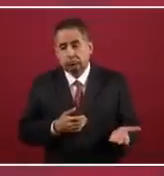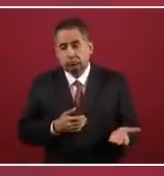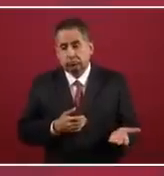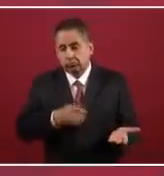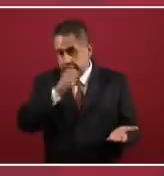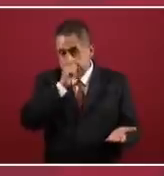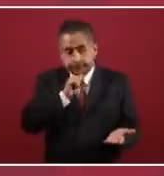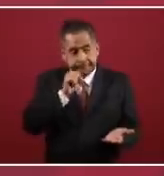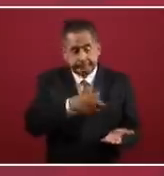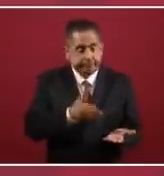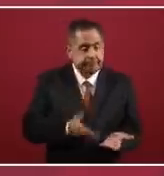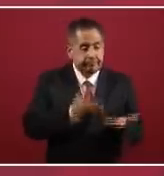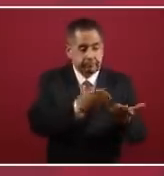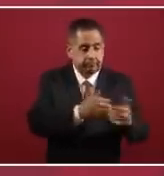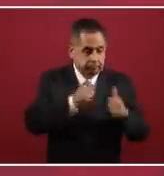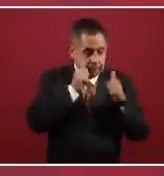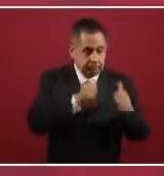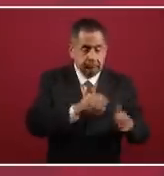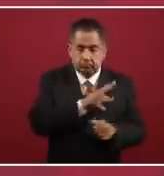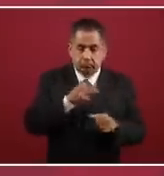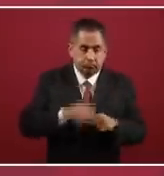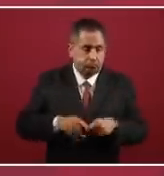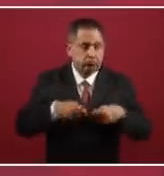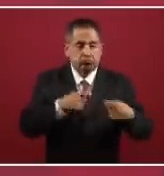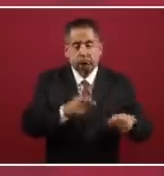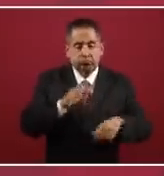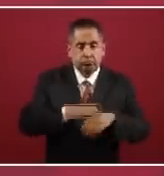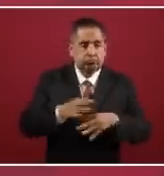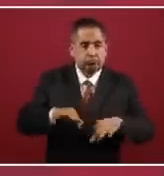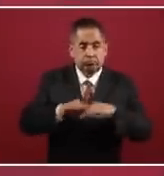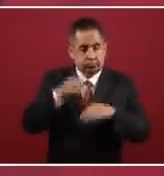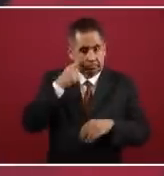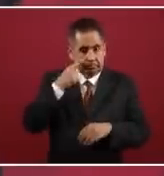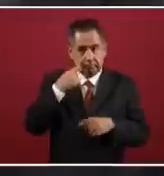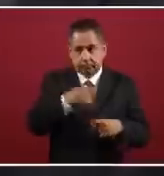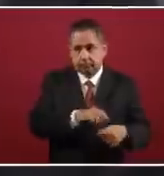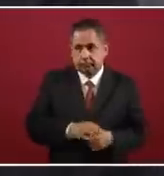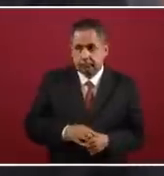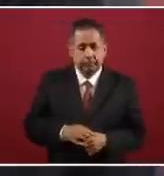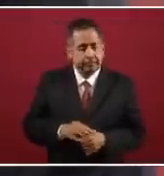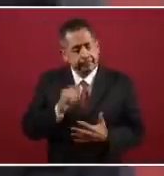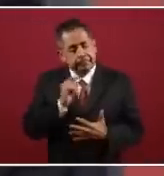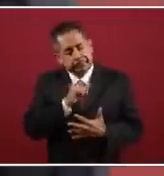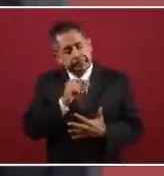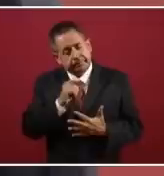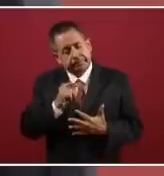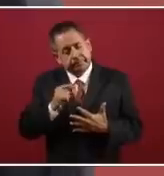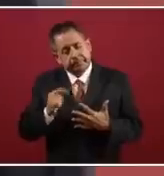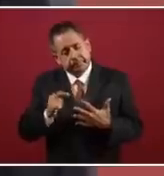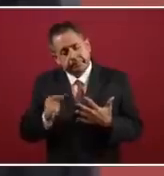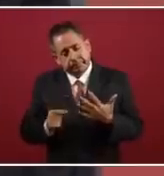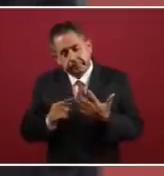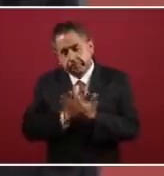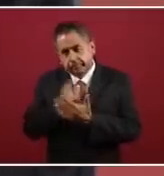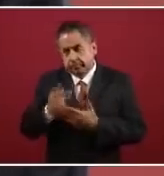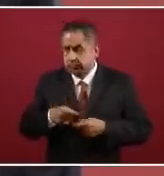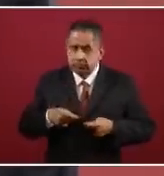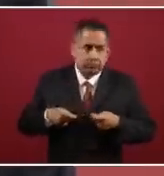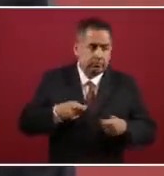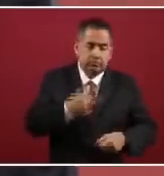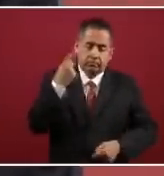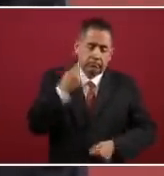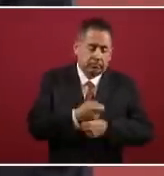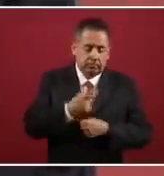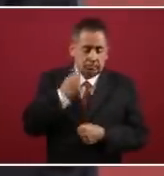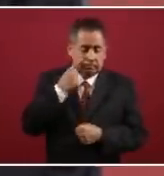también son atendidos de manera preferente. Todos esos programas están